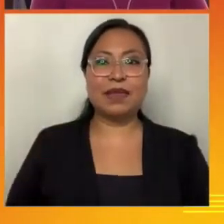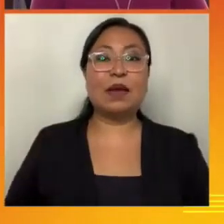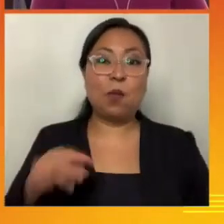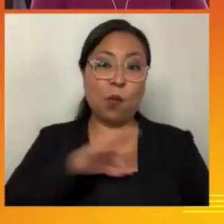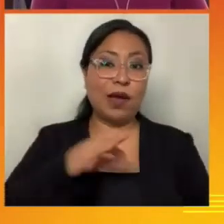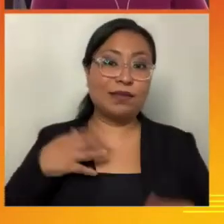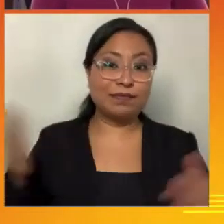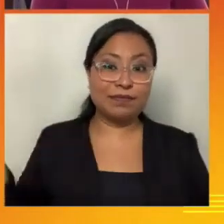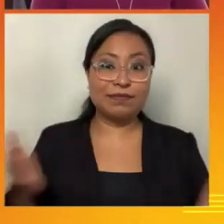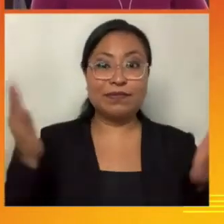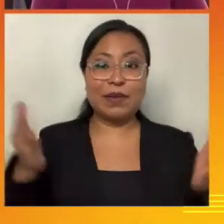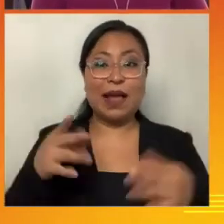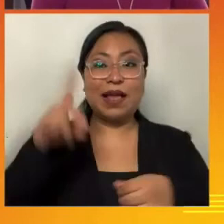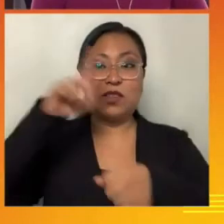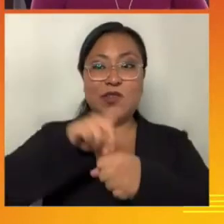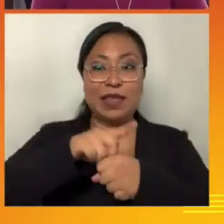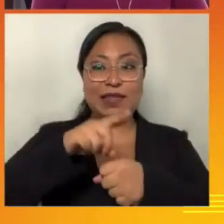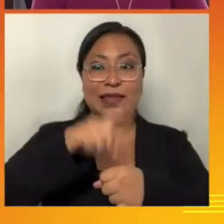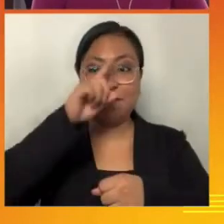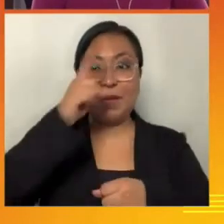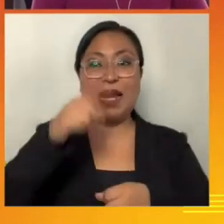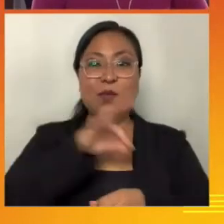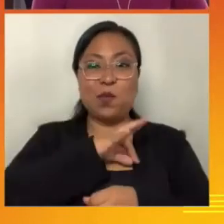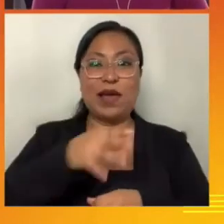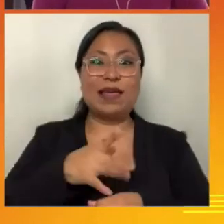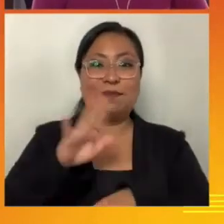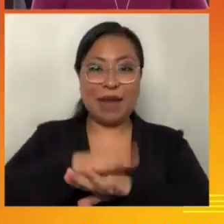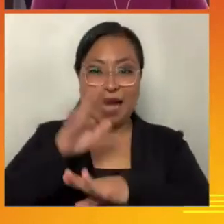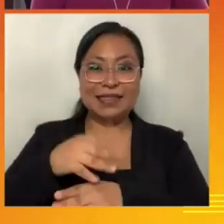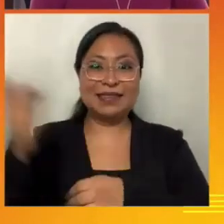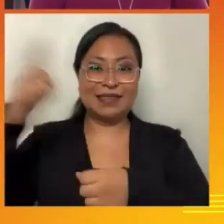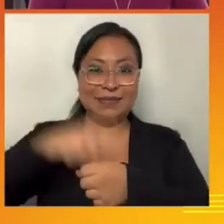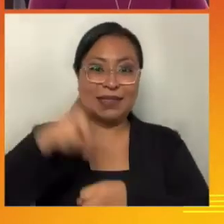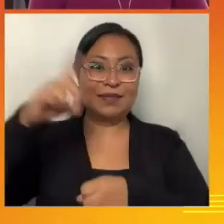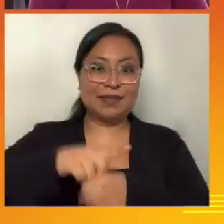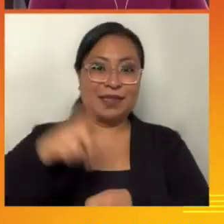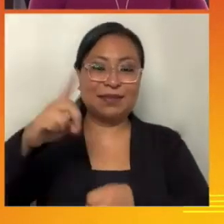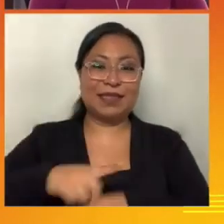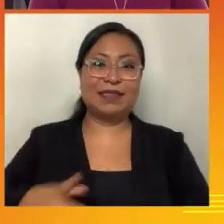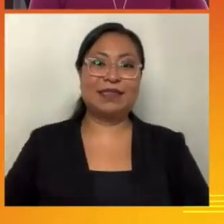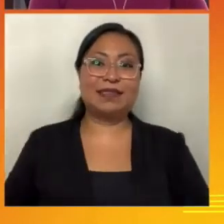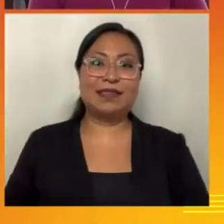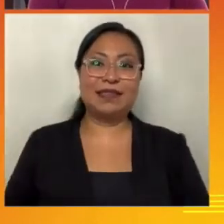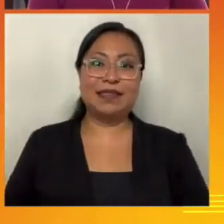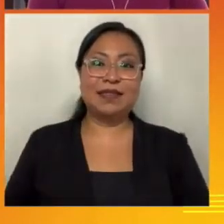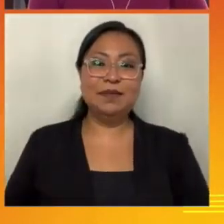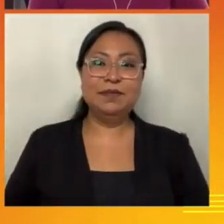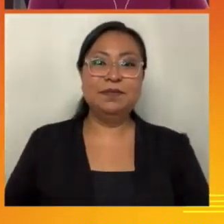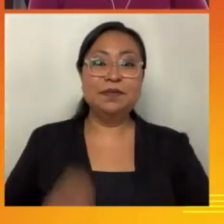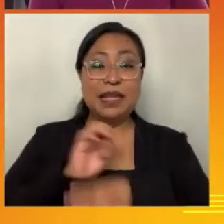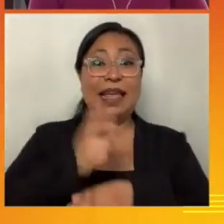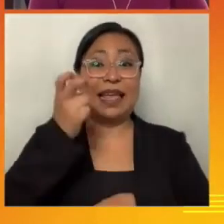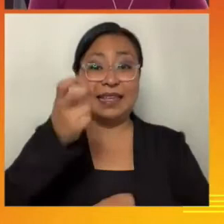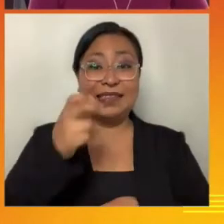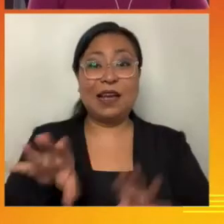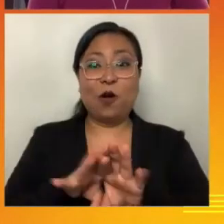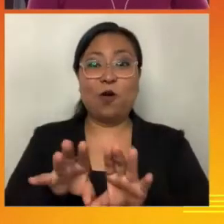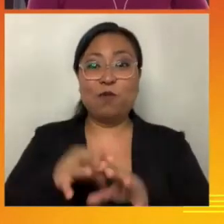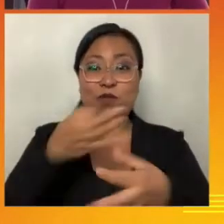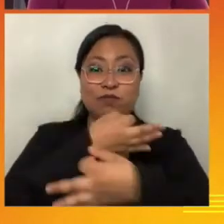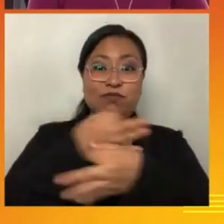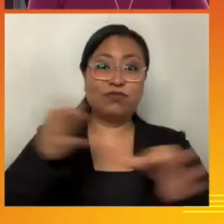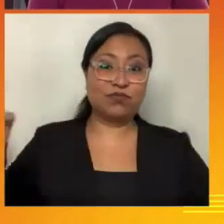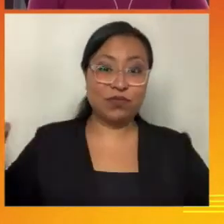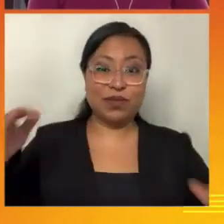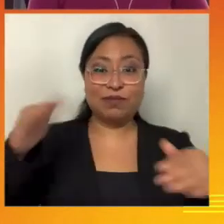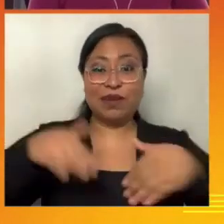donante a hacer las aportaciones, ¿no? Entonces, digamos que toda esta presencia digital externa que va hacia el público en general